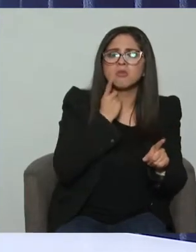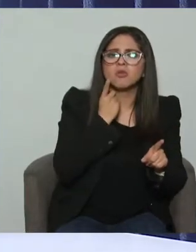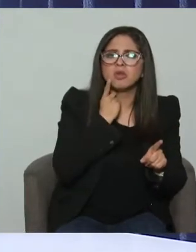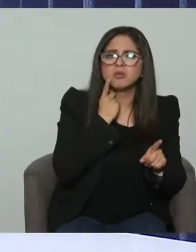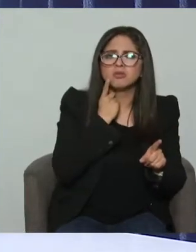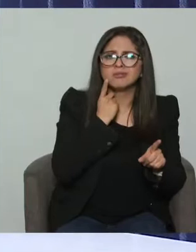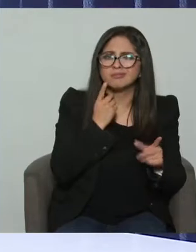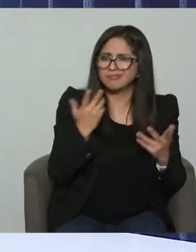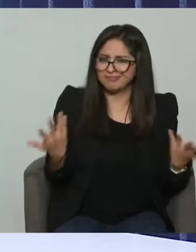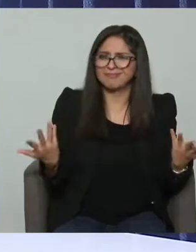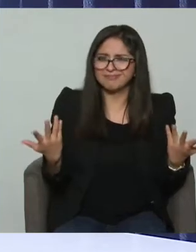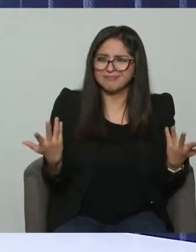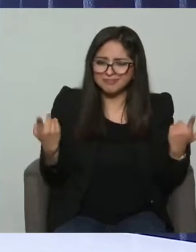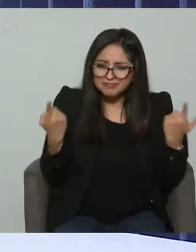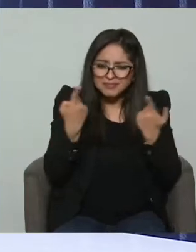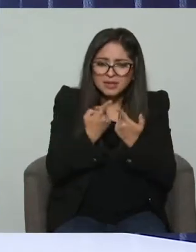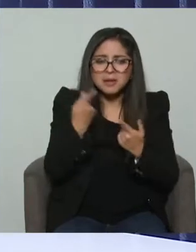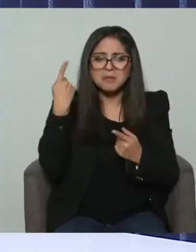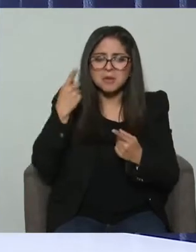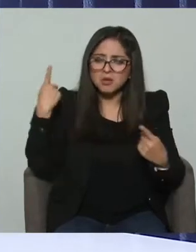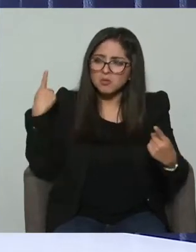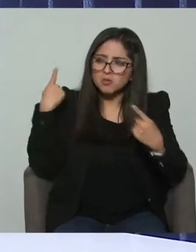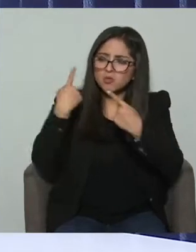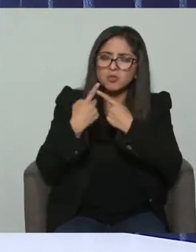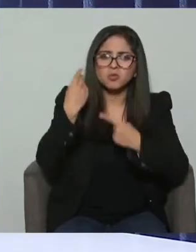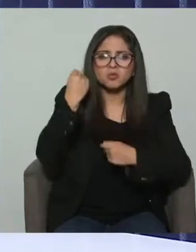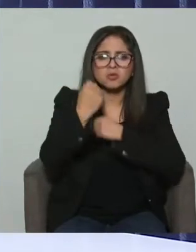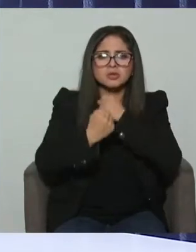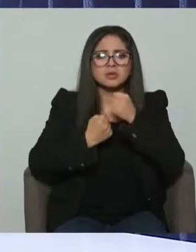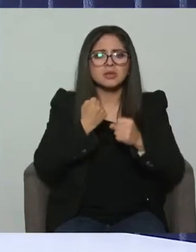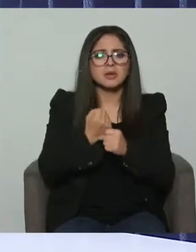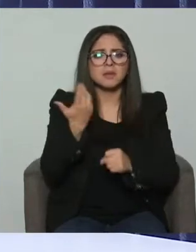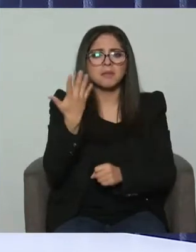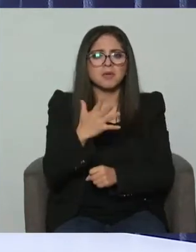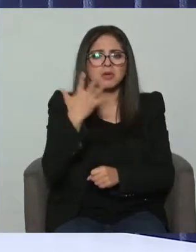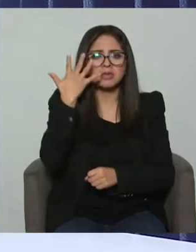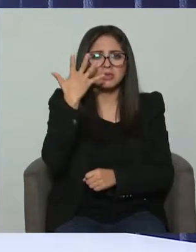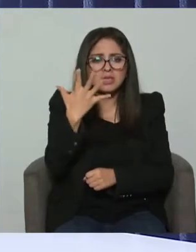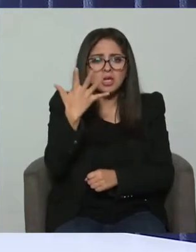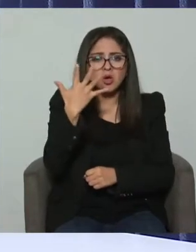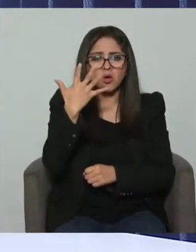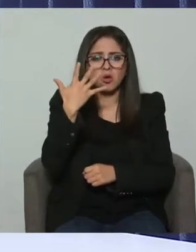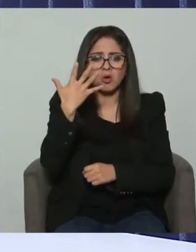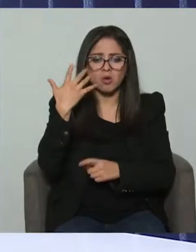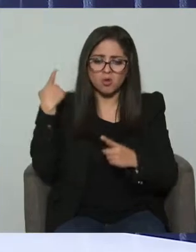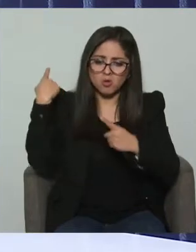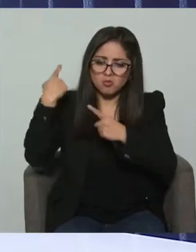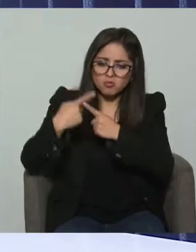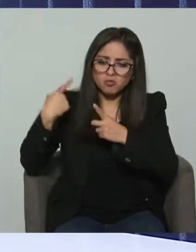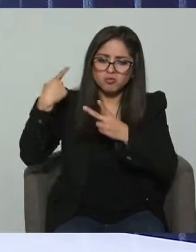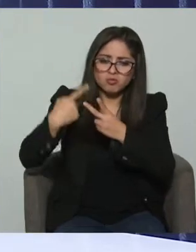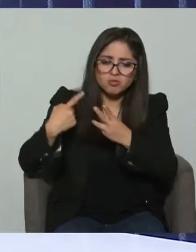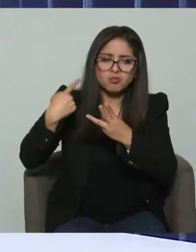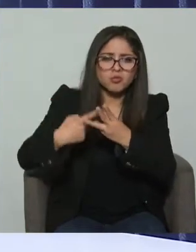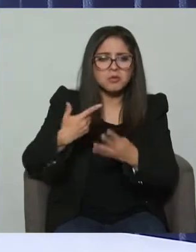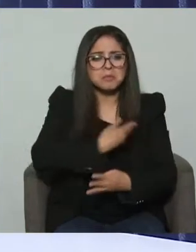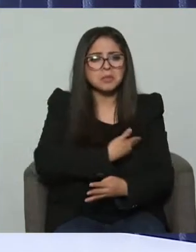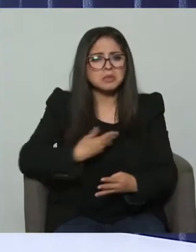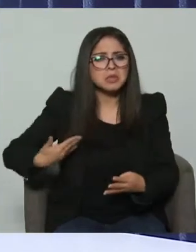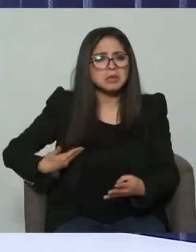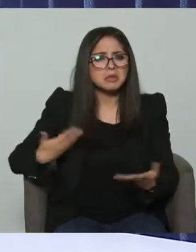tenido a lo largo de los diversos sexenios, sobre todo los últimos 5 sexenios, en donde no se ha invertido en educación y